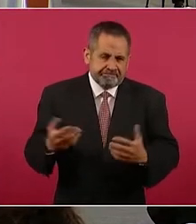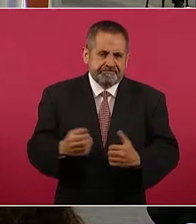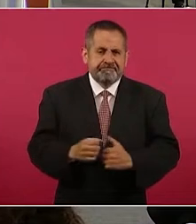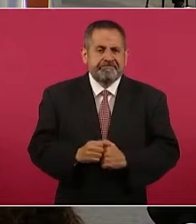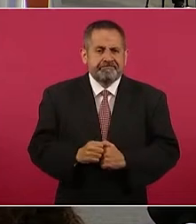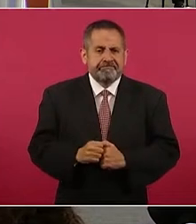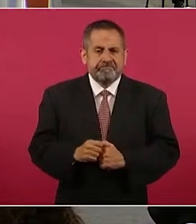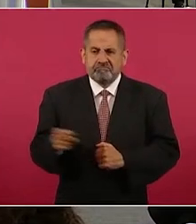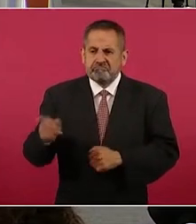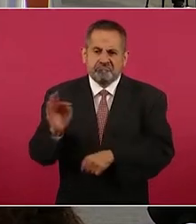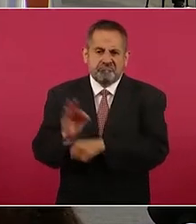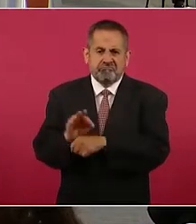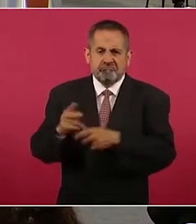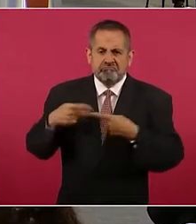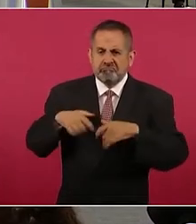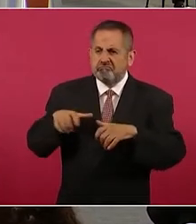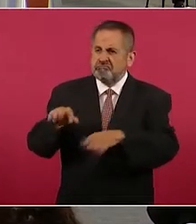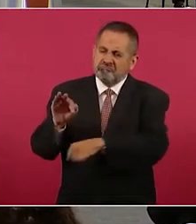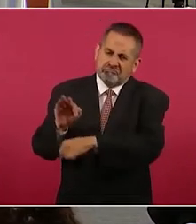en favor del pueblo,